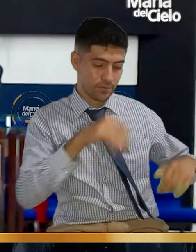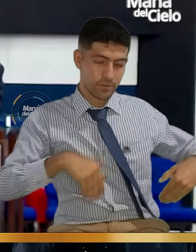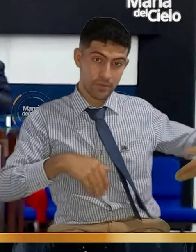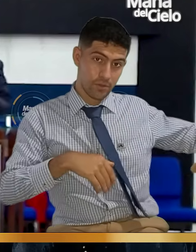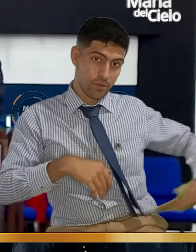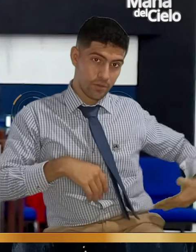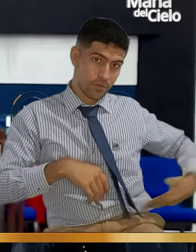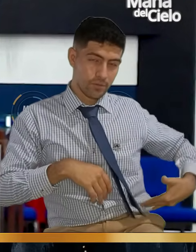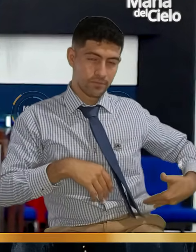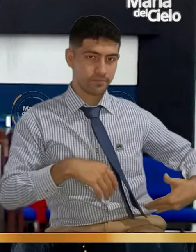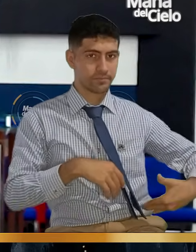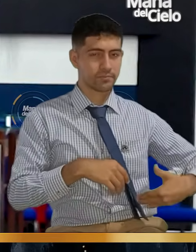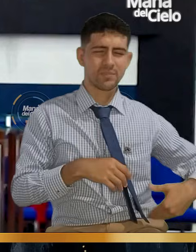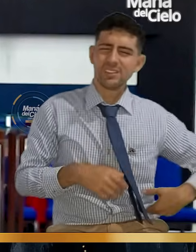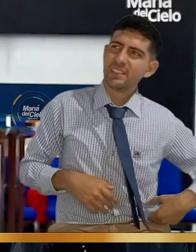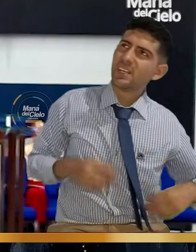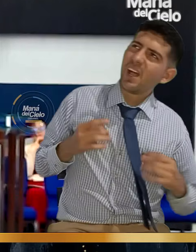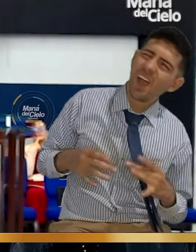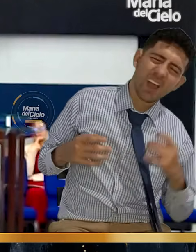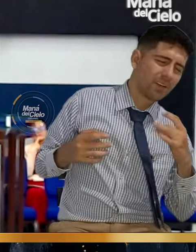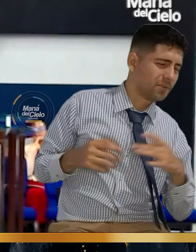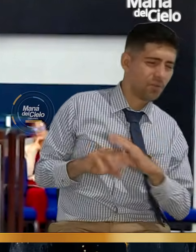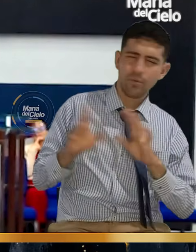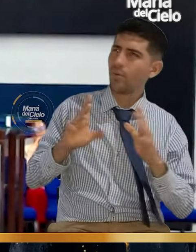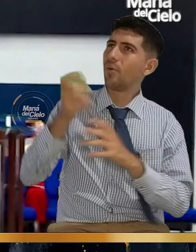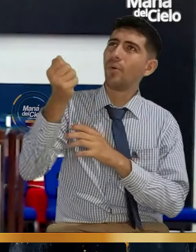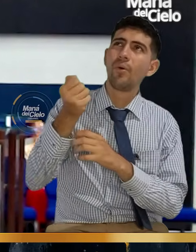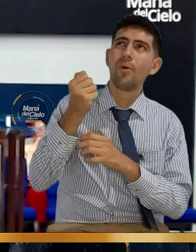míos, esta palabra cambia.